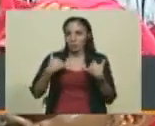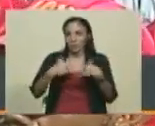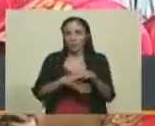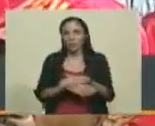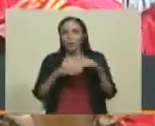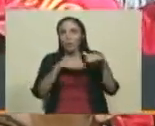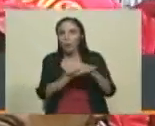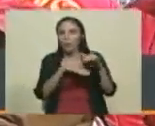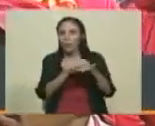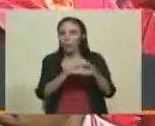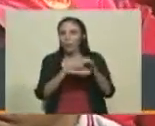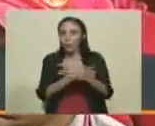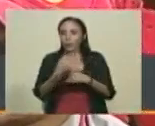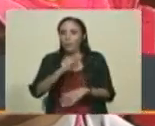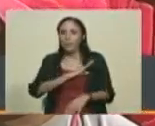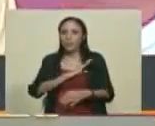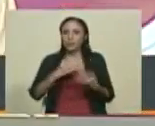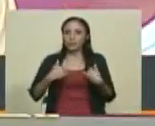de Company,